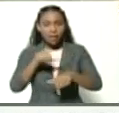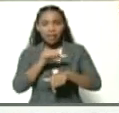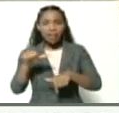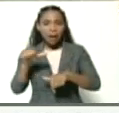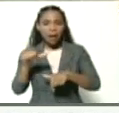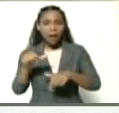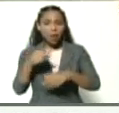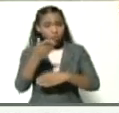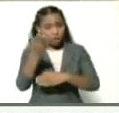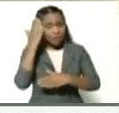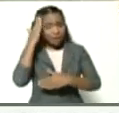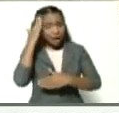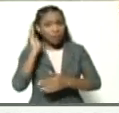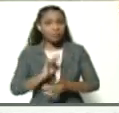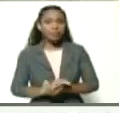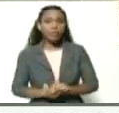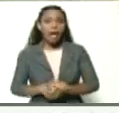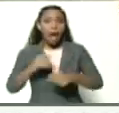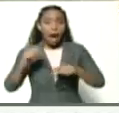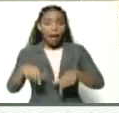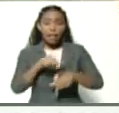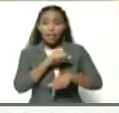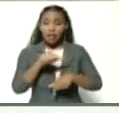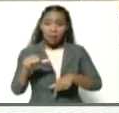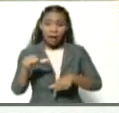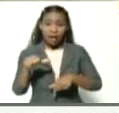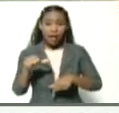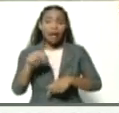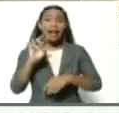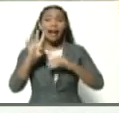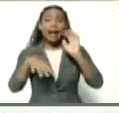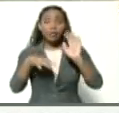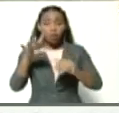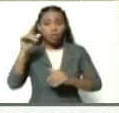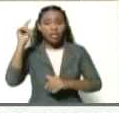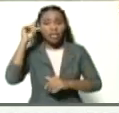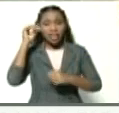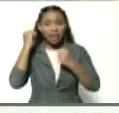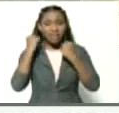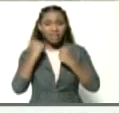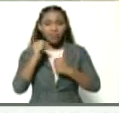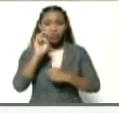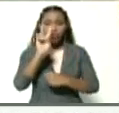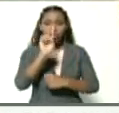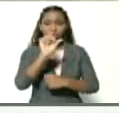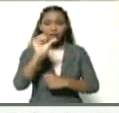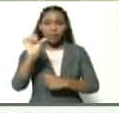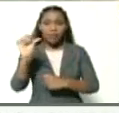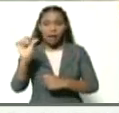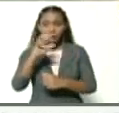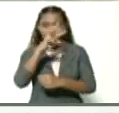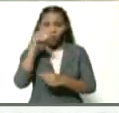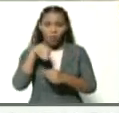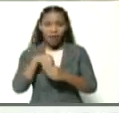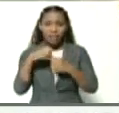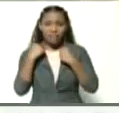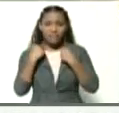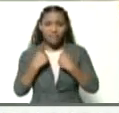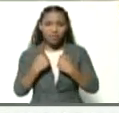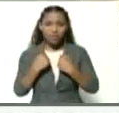saben, esta semana ha sido 14 días, dos semanas de cuarentena